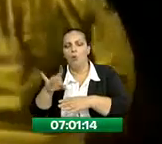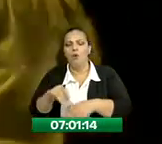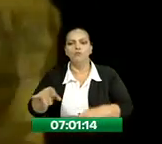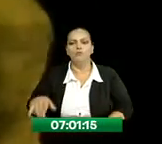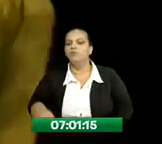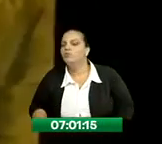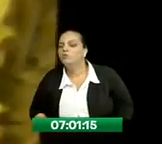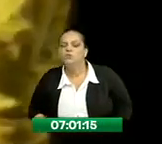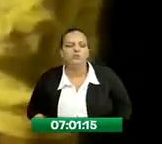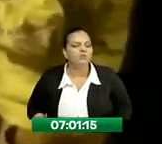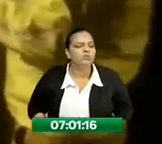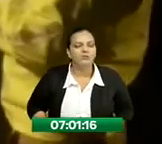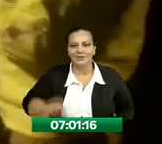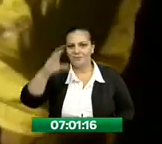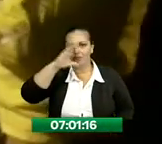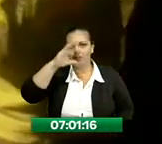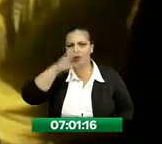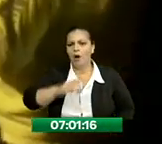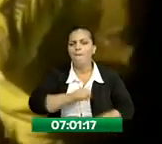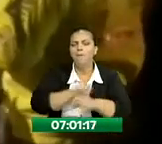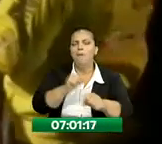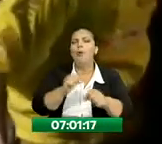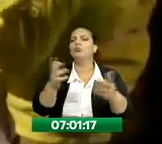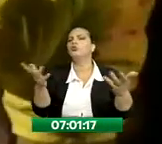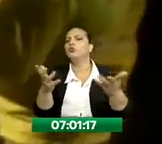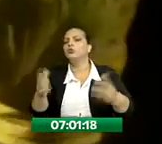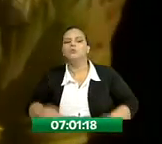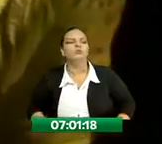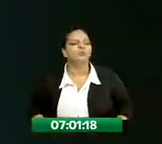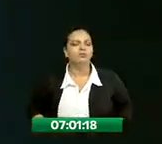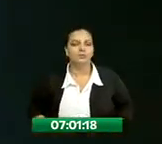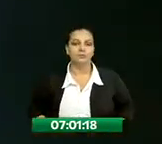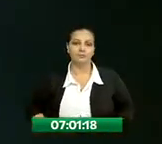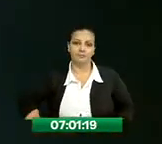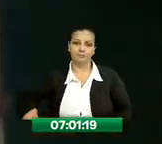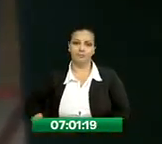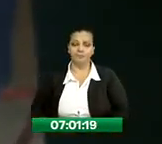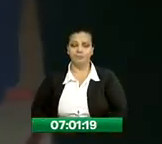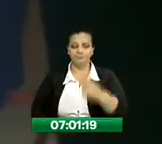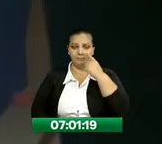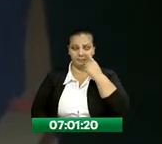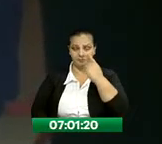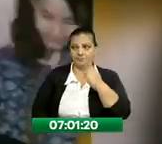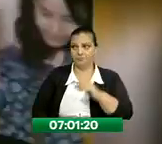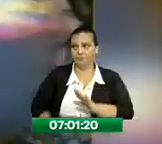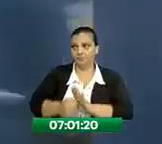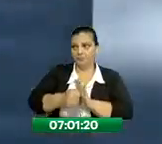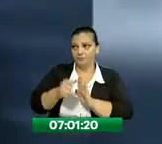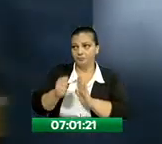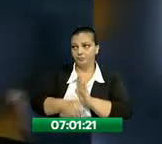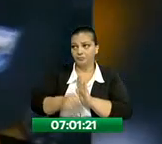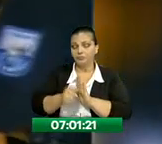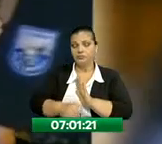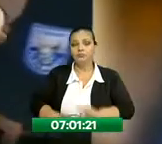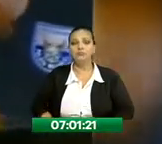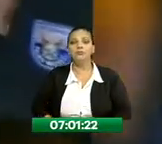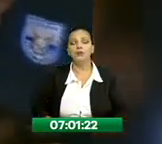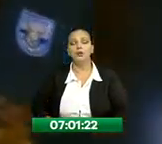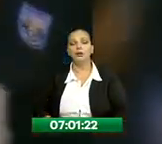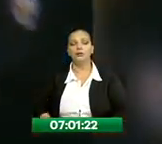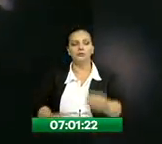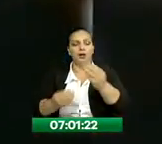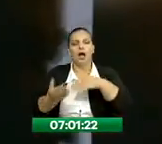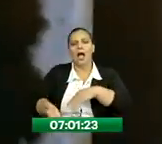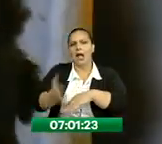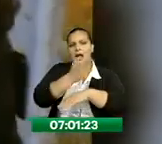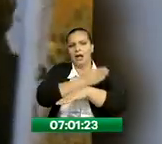implicados, 27 con prisión preventiva y los demás, medidas sustitutivas. El expresidente del Consejo